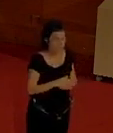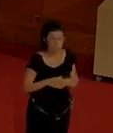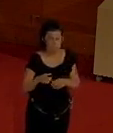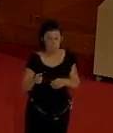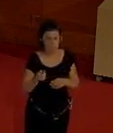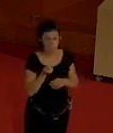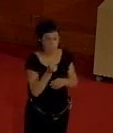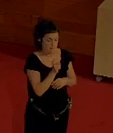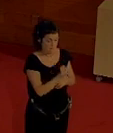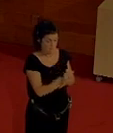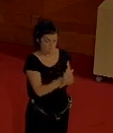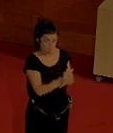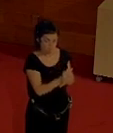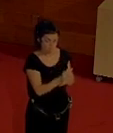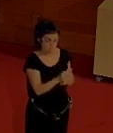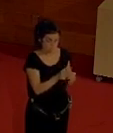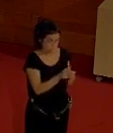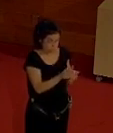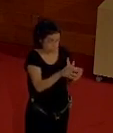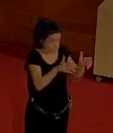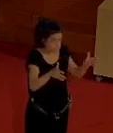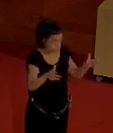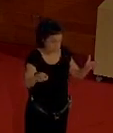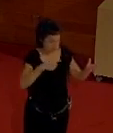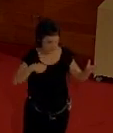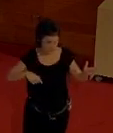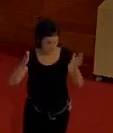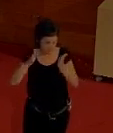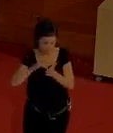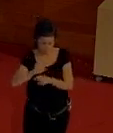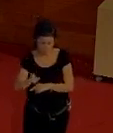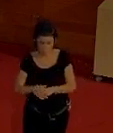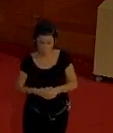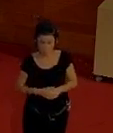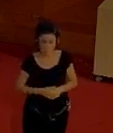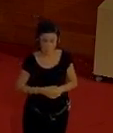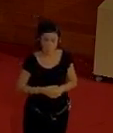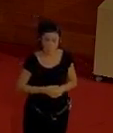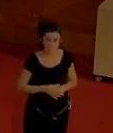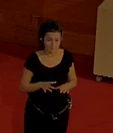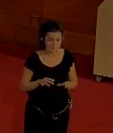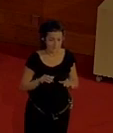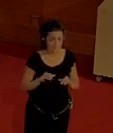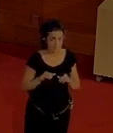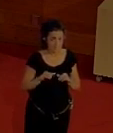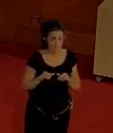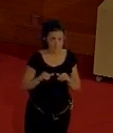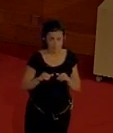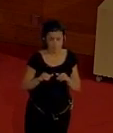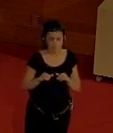tenido y se rompe nuestra comunicación económica con China de alguna forma a la que le